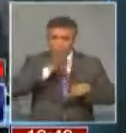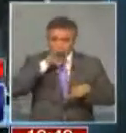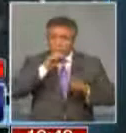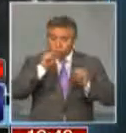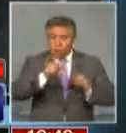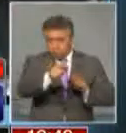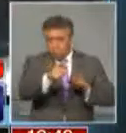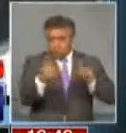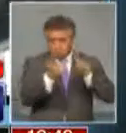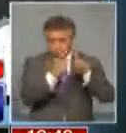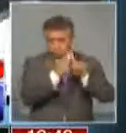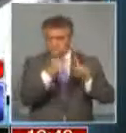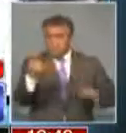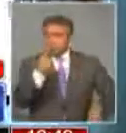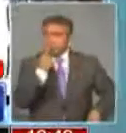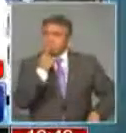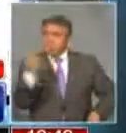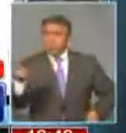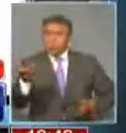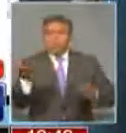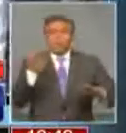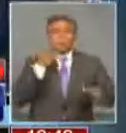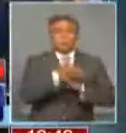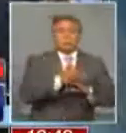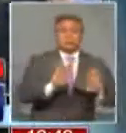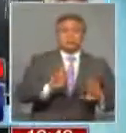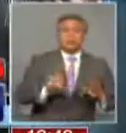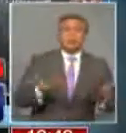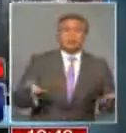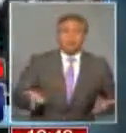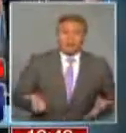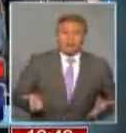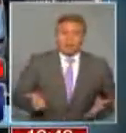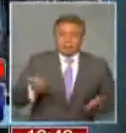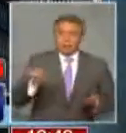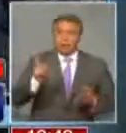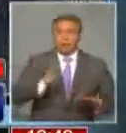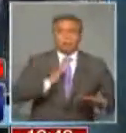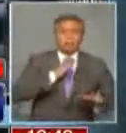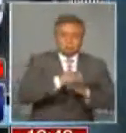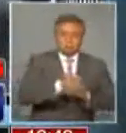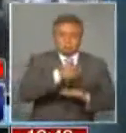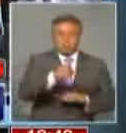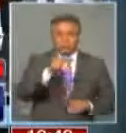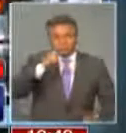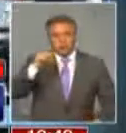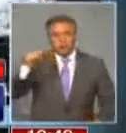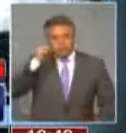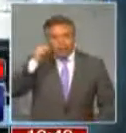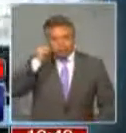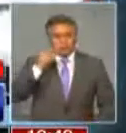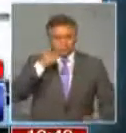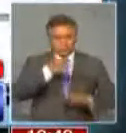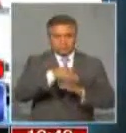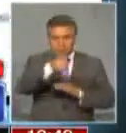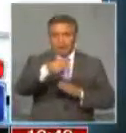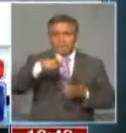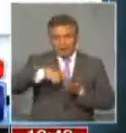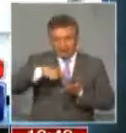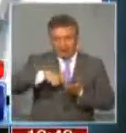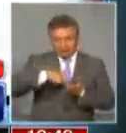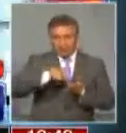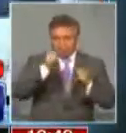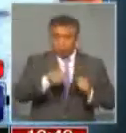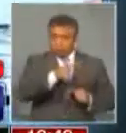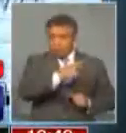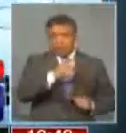podrán preguntar a ella el por qué no estuvo presente el día de ayer en el Parlamento, y le